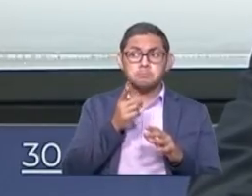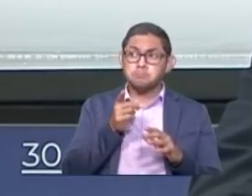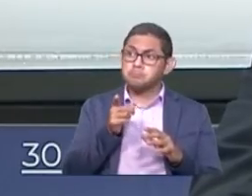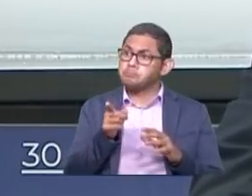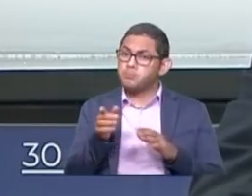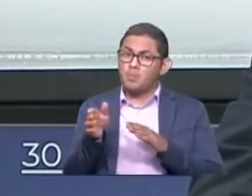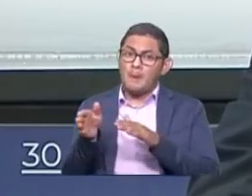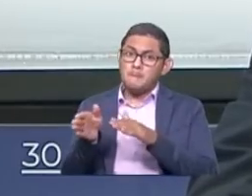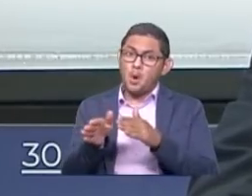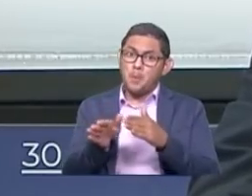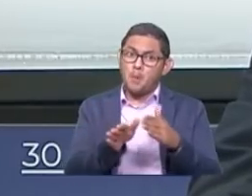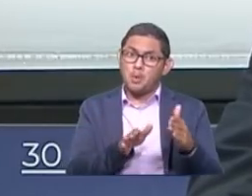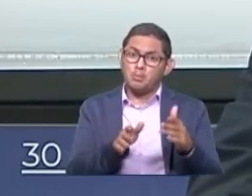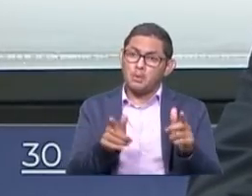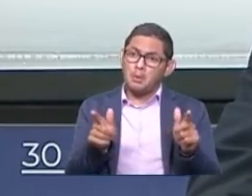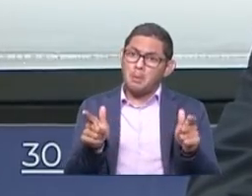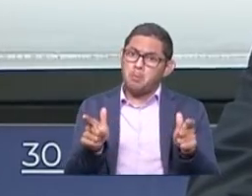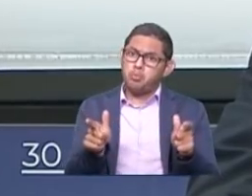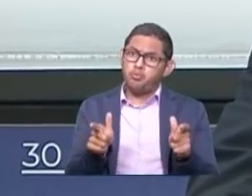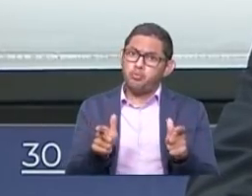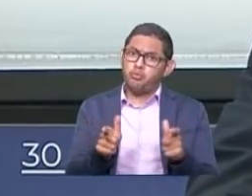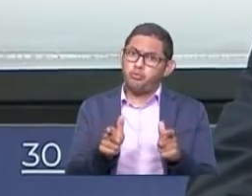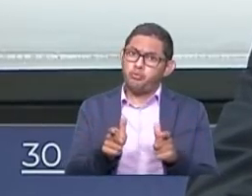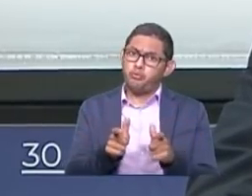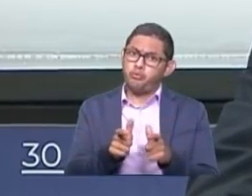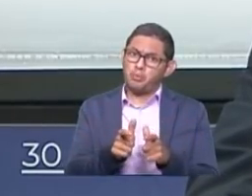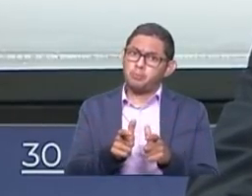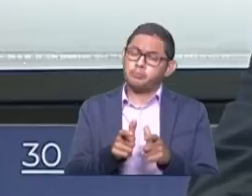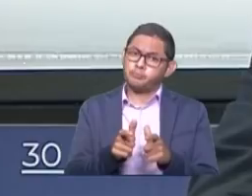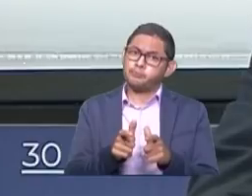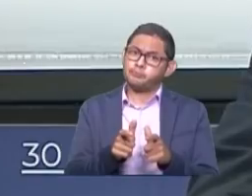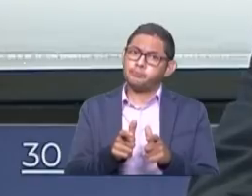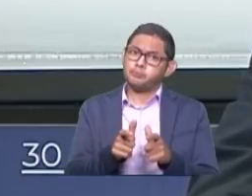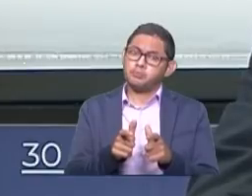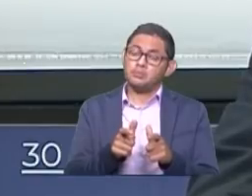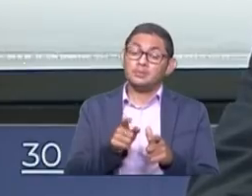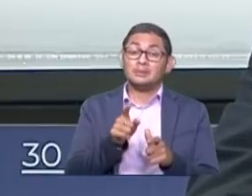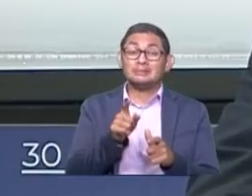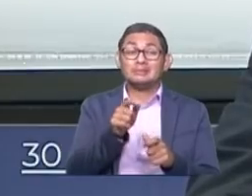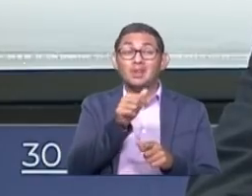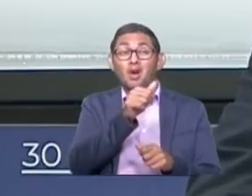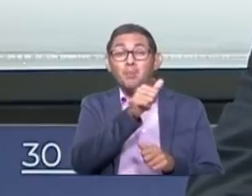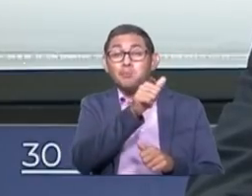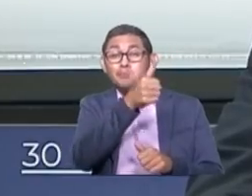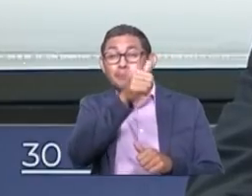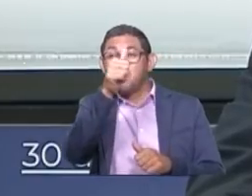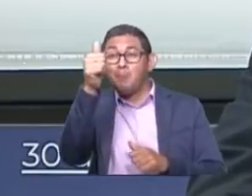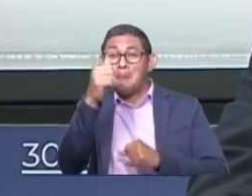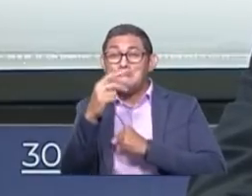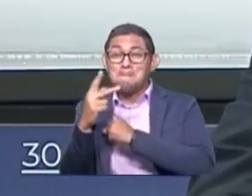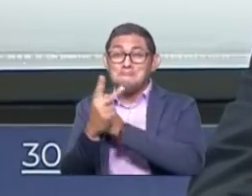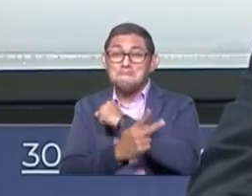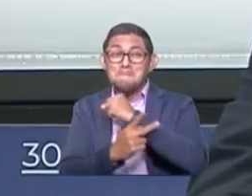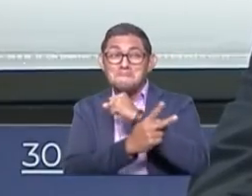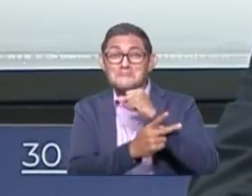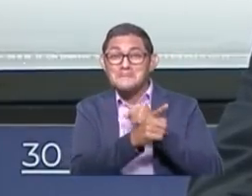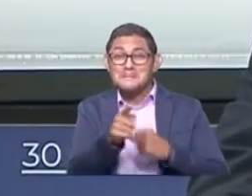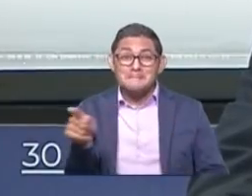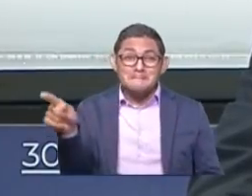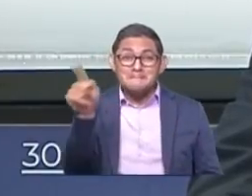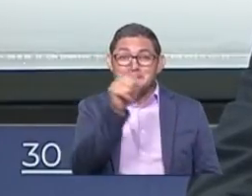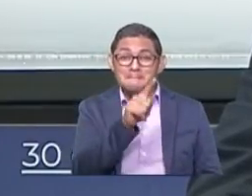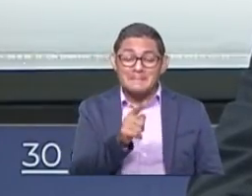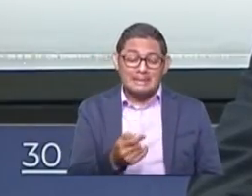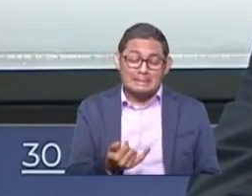defunciones han ido disminuyendo, mientras otros países están en